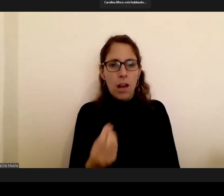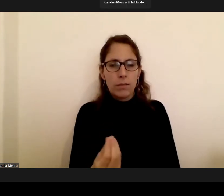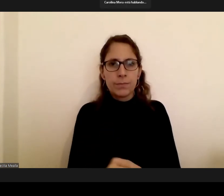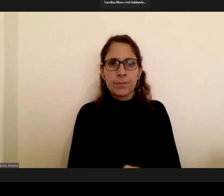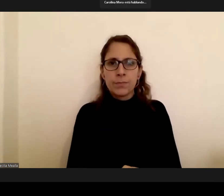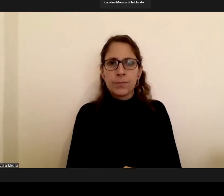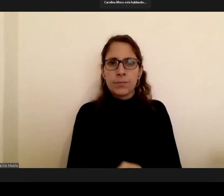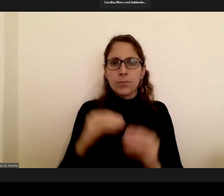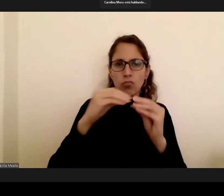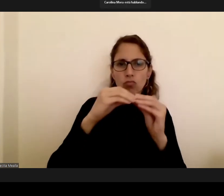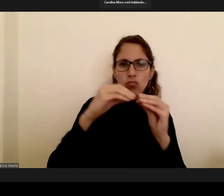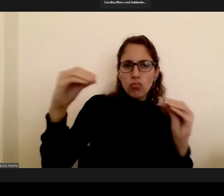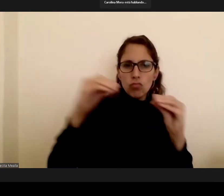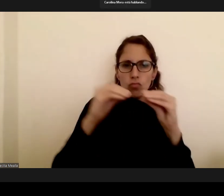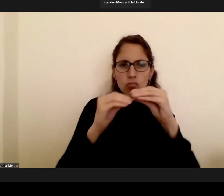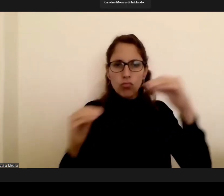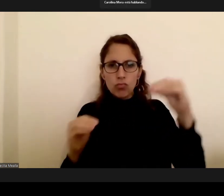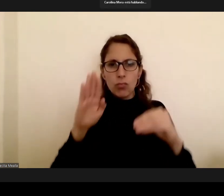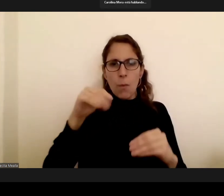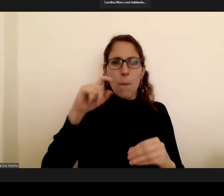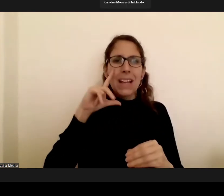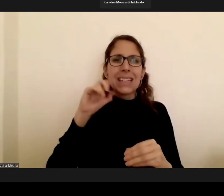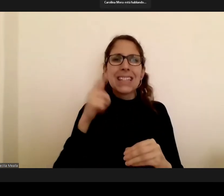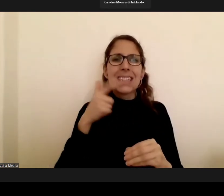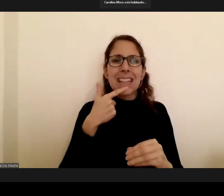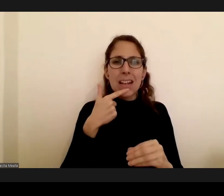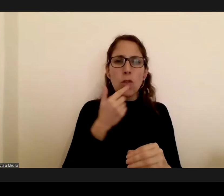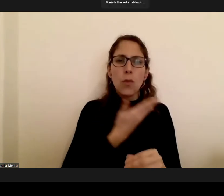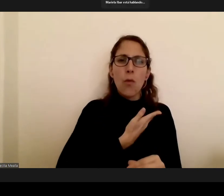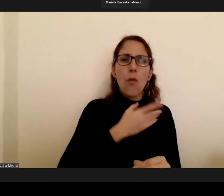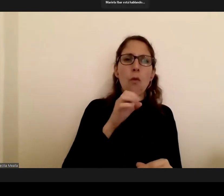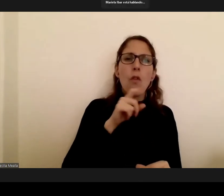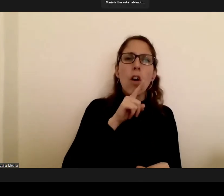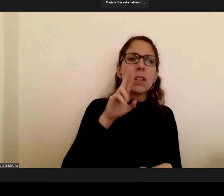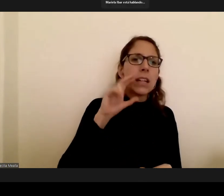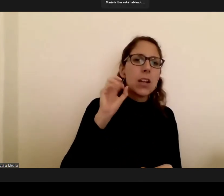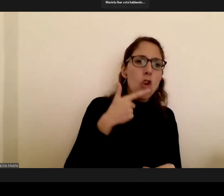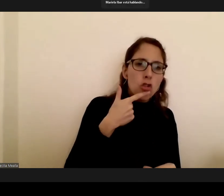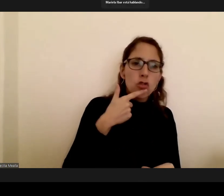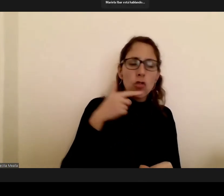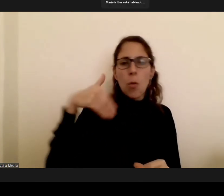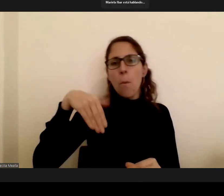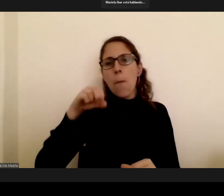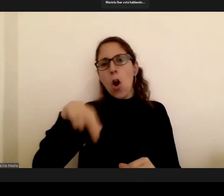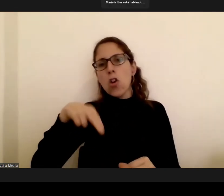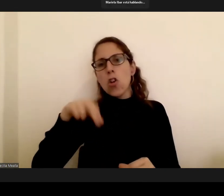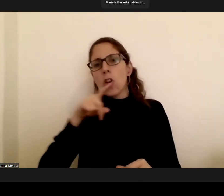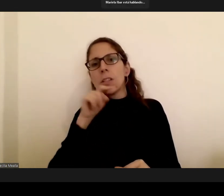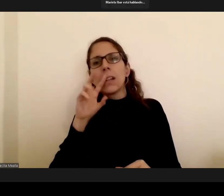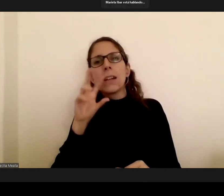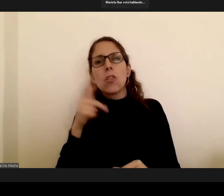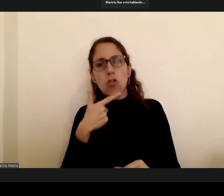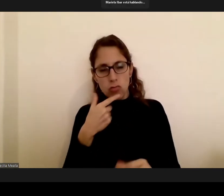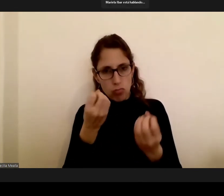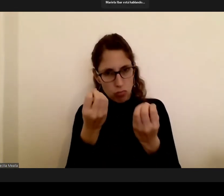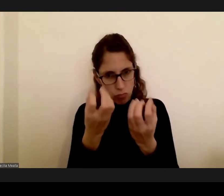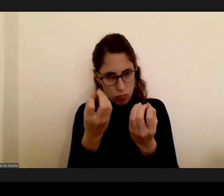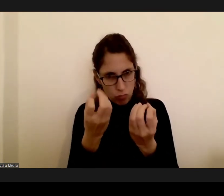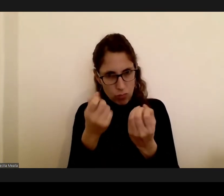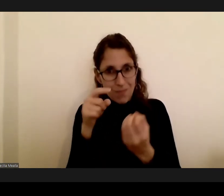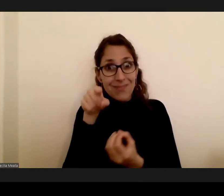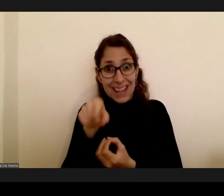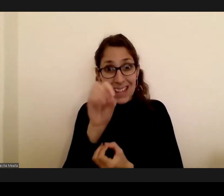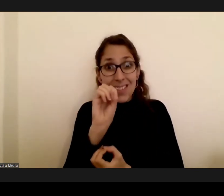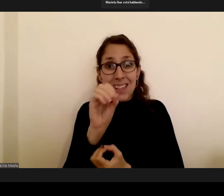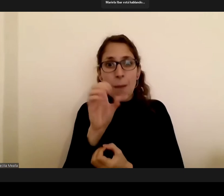Bacilos lofótricos y monótricos. Bueno, bien, entonces son bacterias flageladas, ¿sí? Eso es